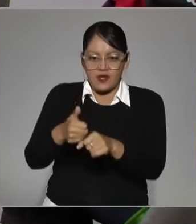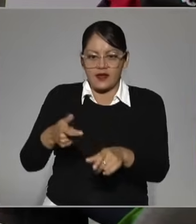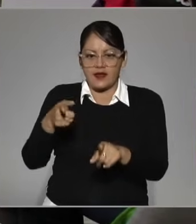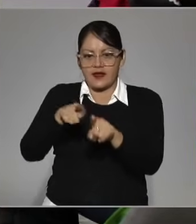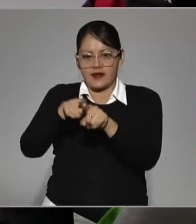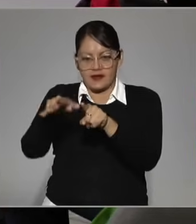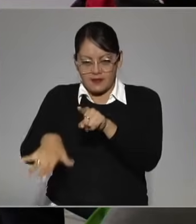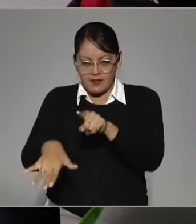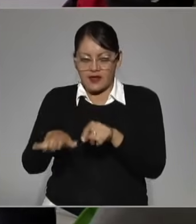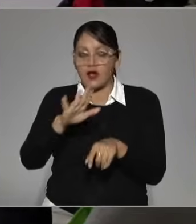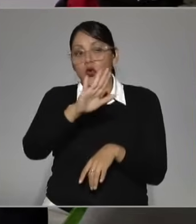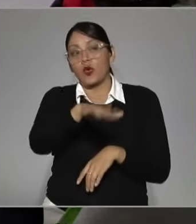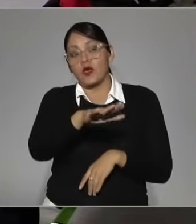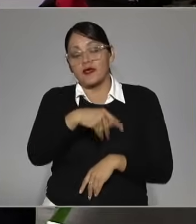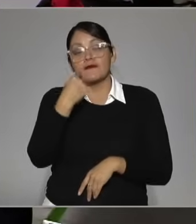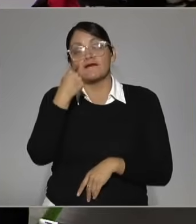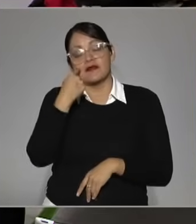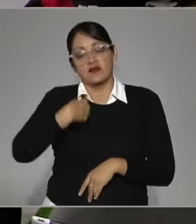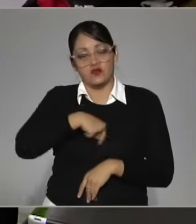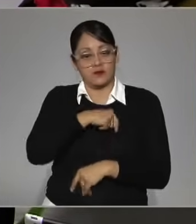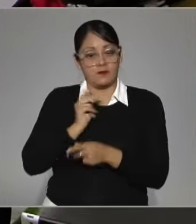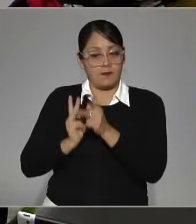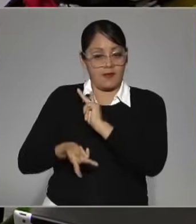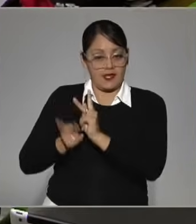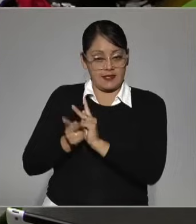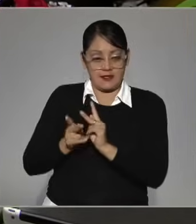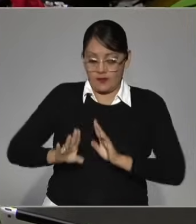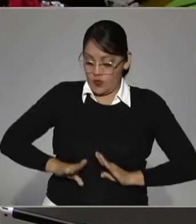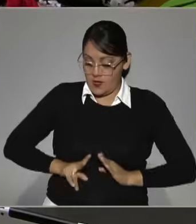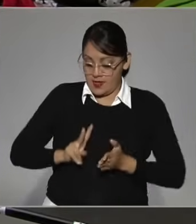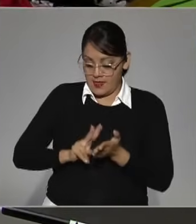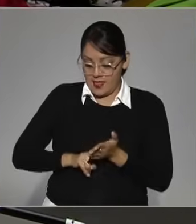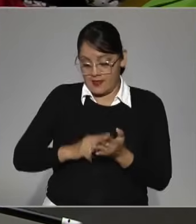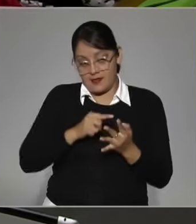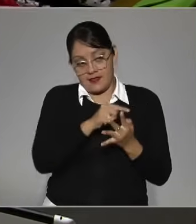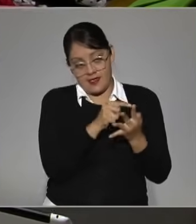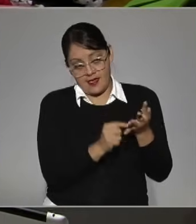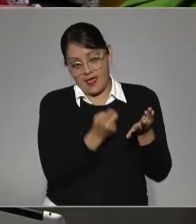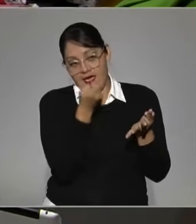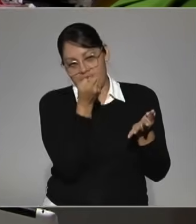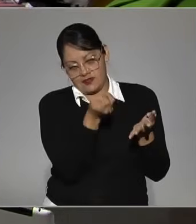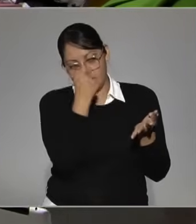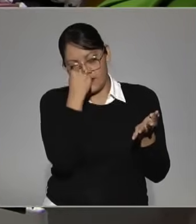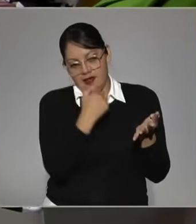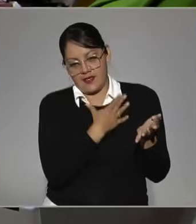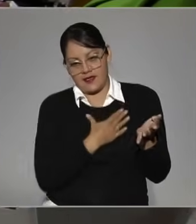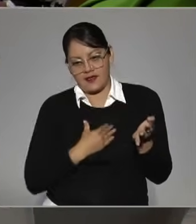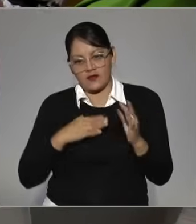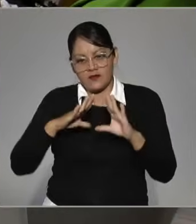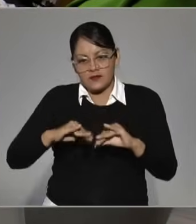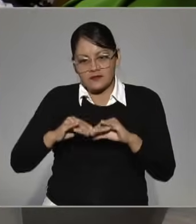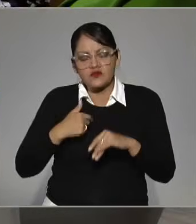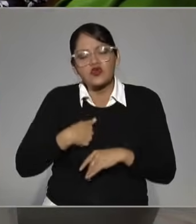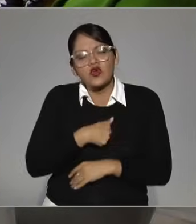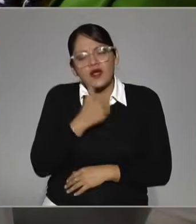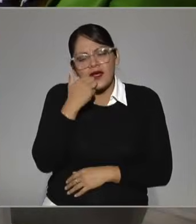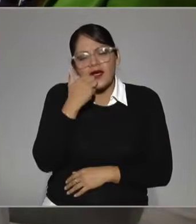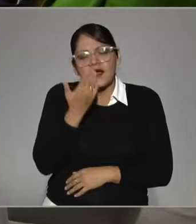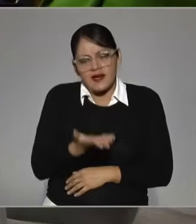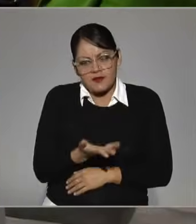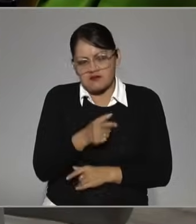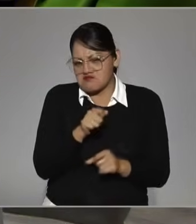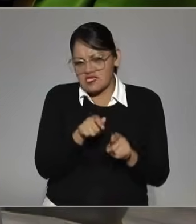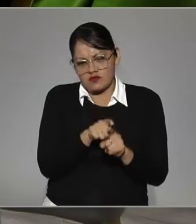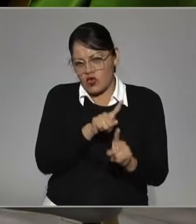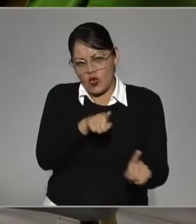hermana, oye, fíjate que nosotros conversamos que estos son los valores que queremos educar en nuestro hijo y nosotros quisiéramos que fuéramos todos en la misma